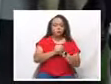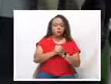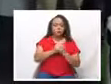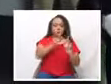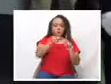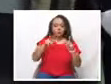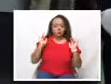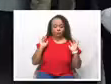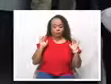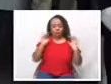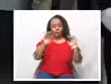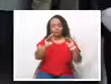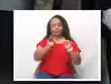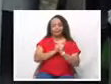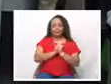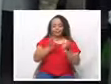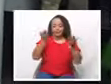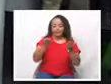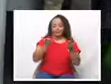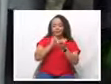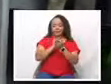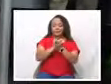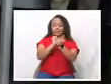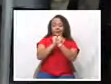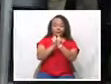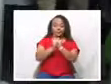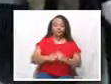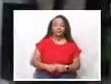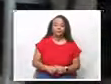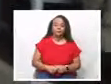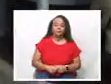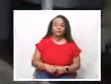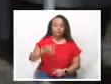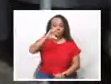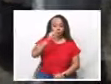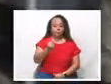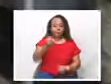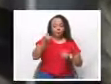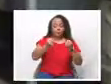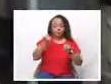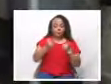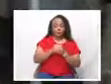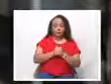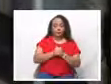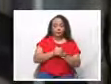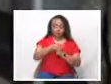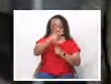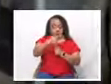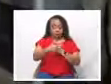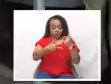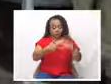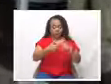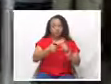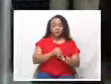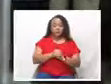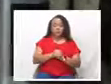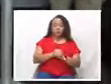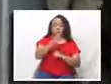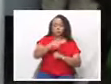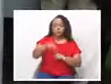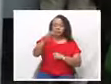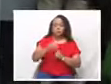personas que vienen a recibir estos atletas paralímpicos. El vehículo que está acá, será el que va a transportar